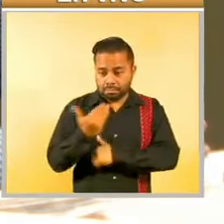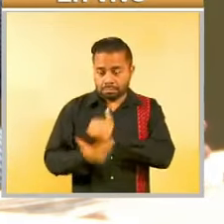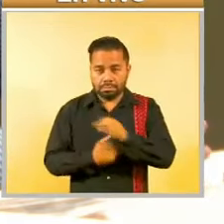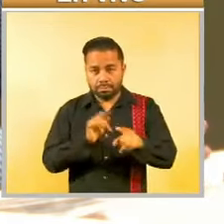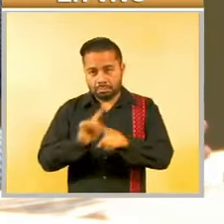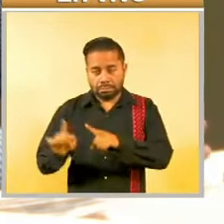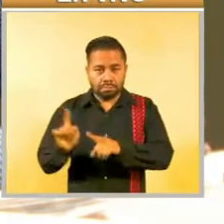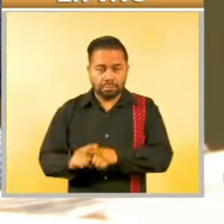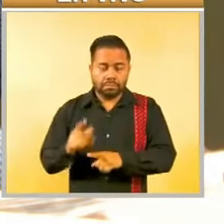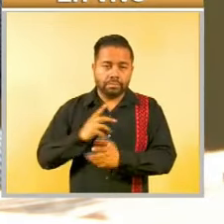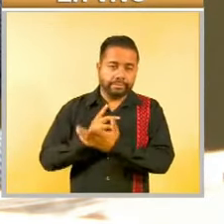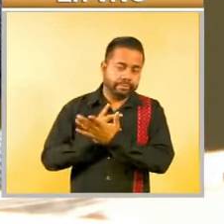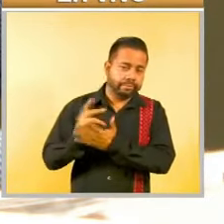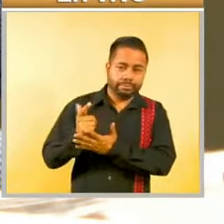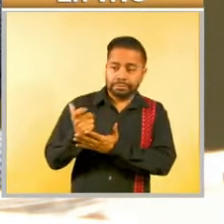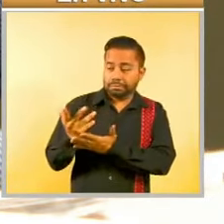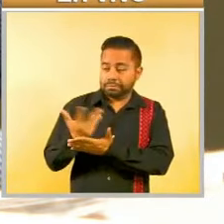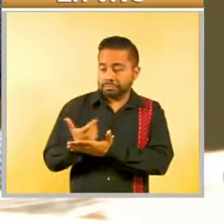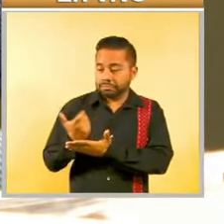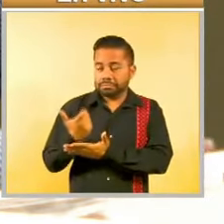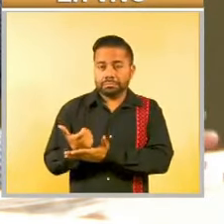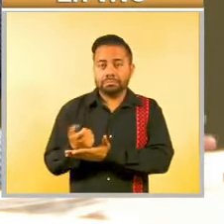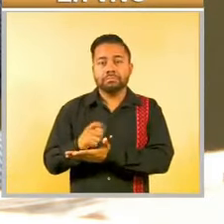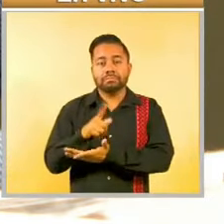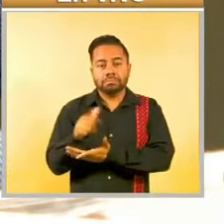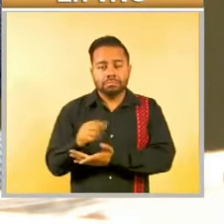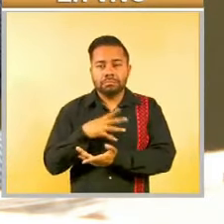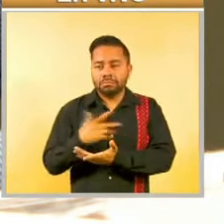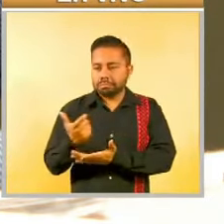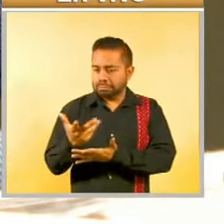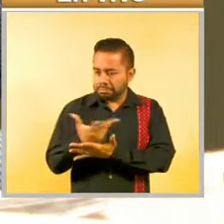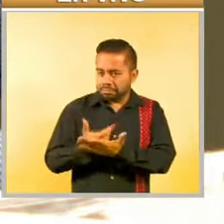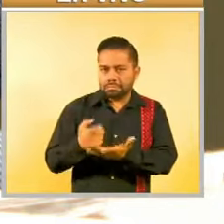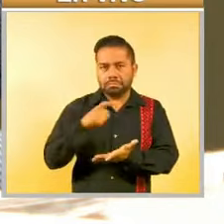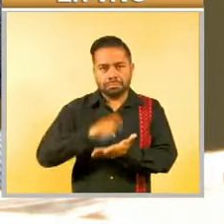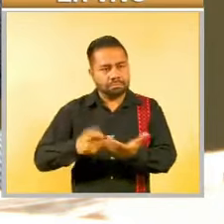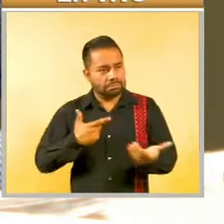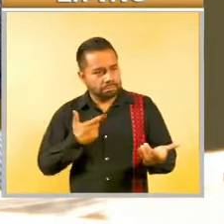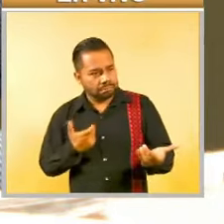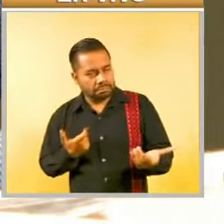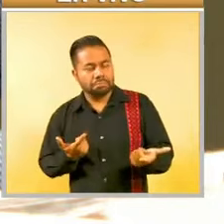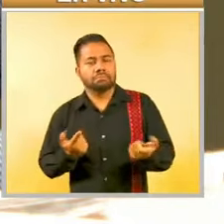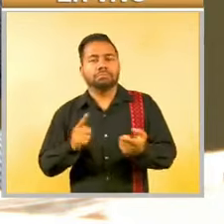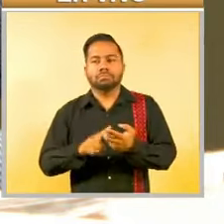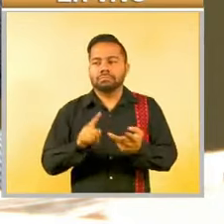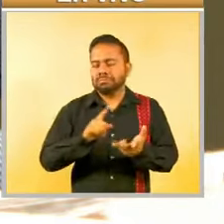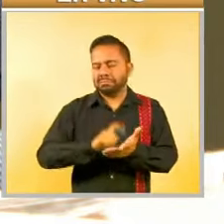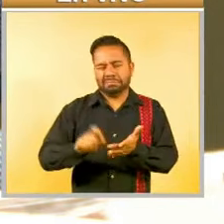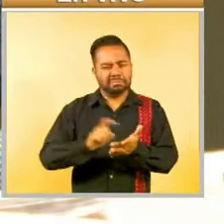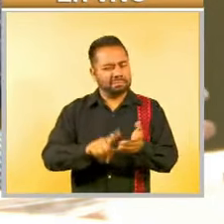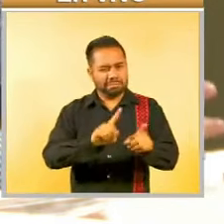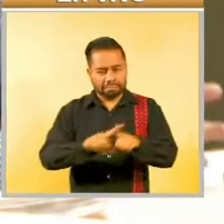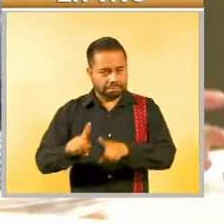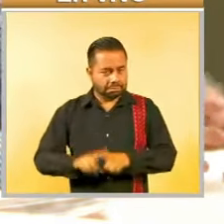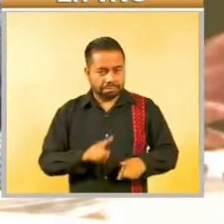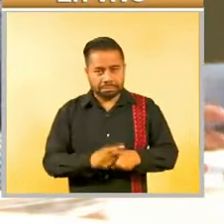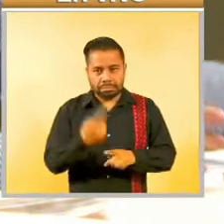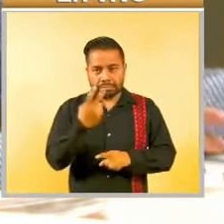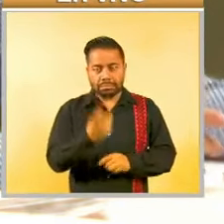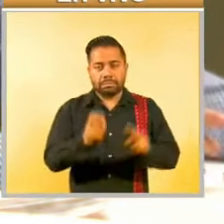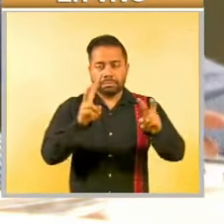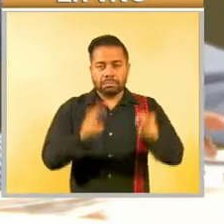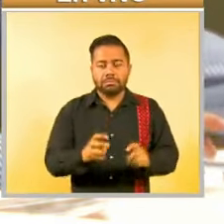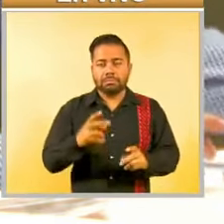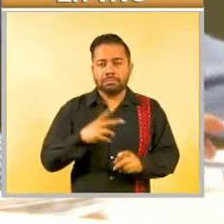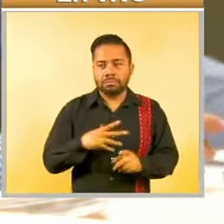serie de cantidades en efectivo que empieza a lograr financiar compra de armamento compra de otras cosas y es un tema que se